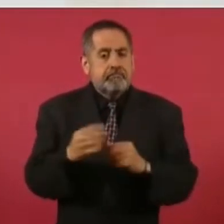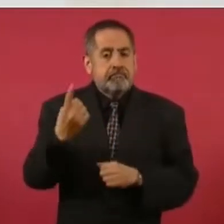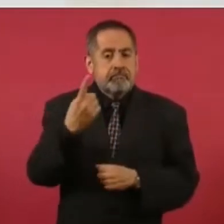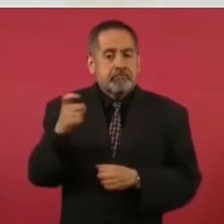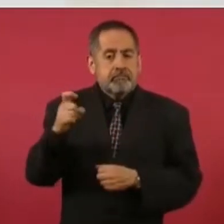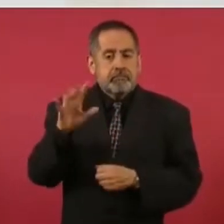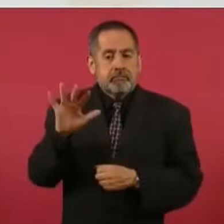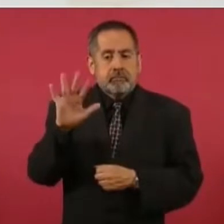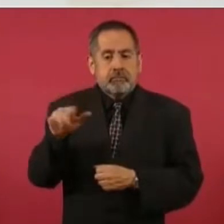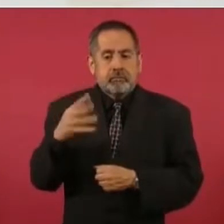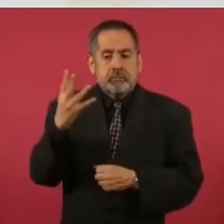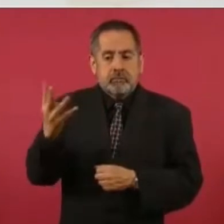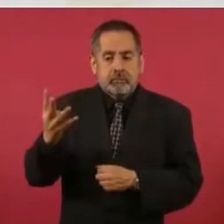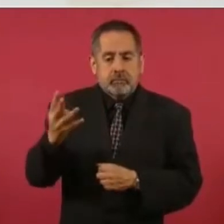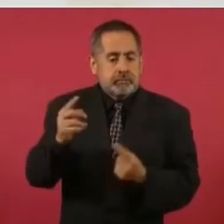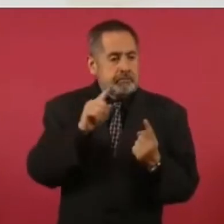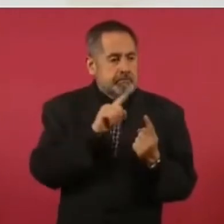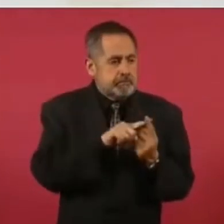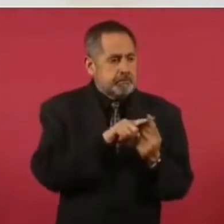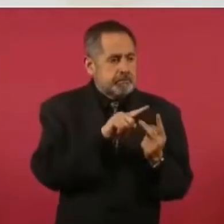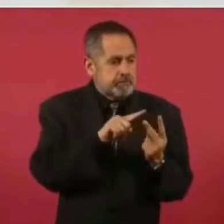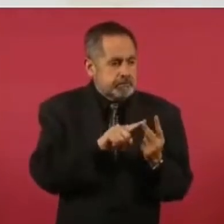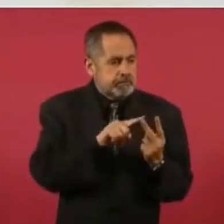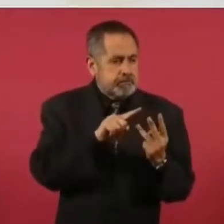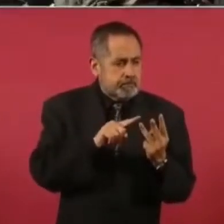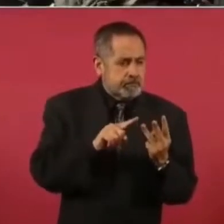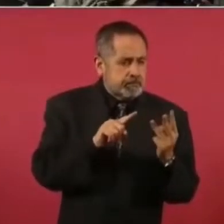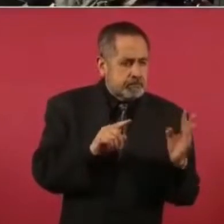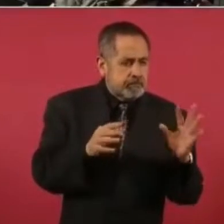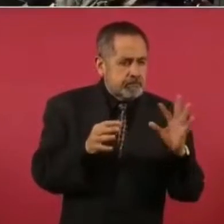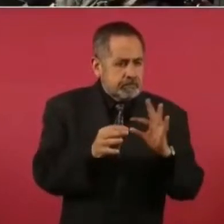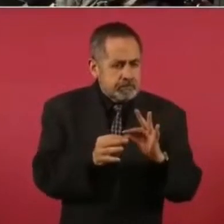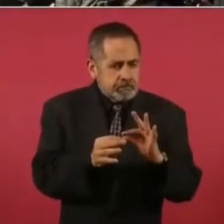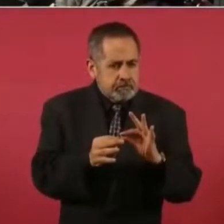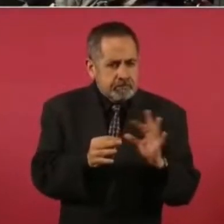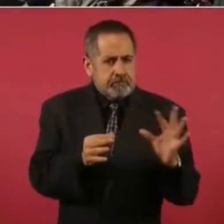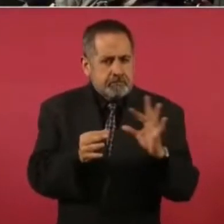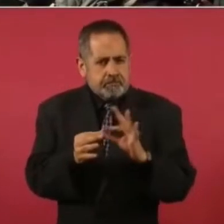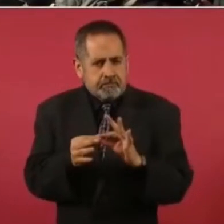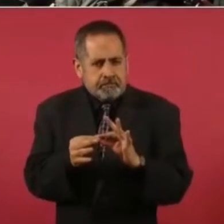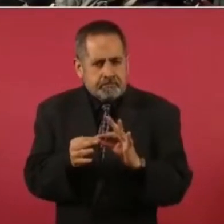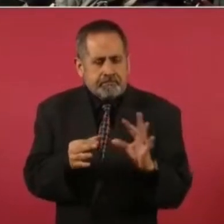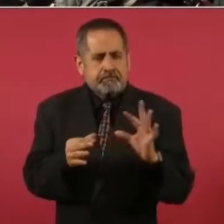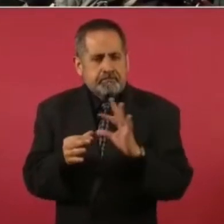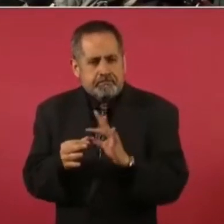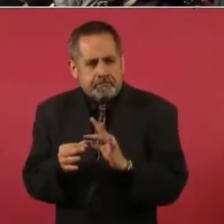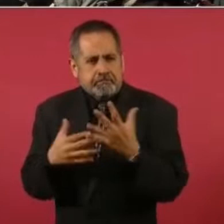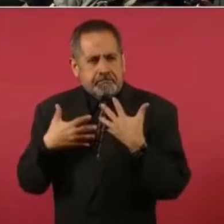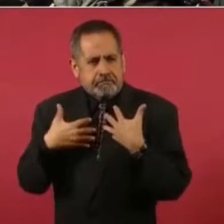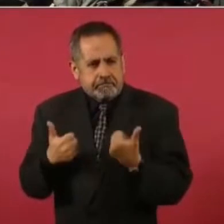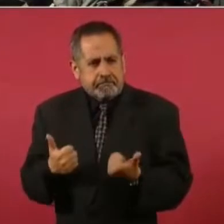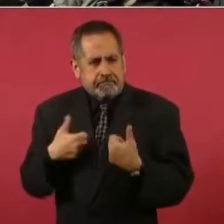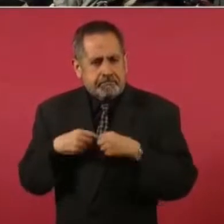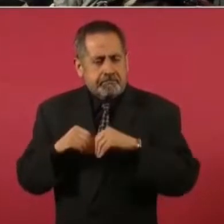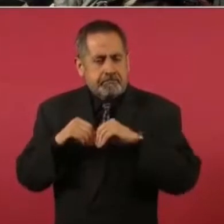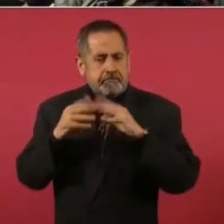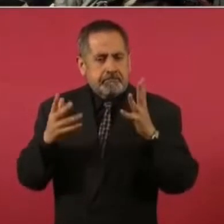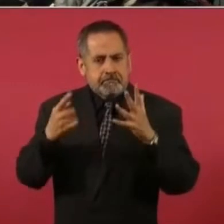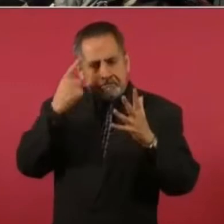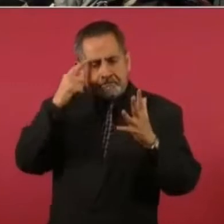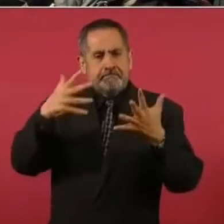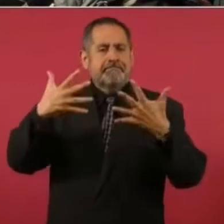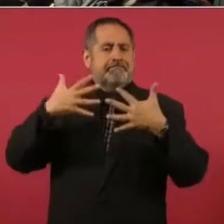154 eventos para armar, fue la siguiente, por favor, ¿no? Para armar este